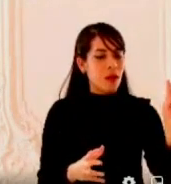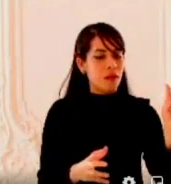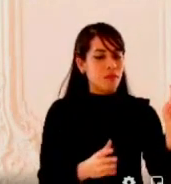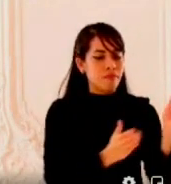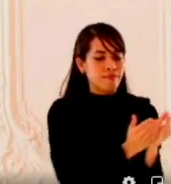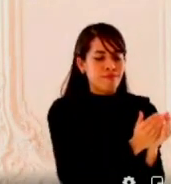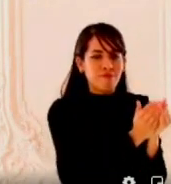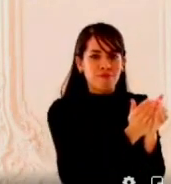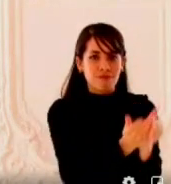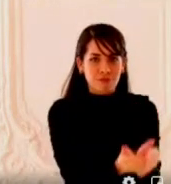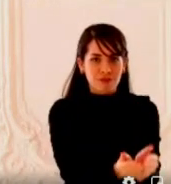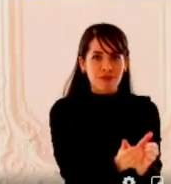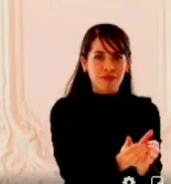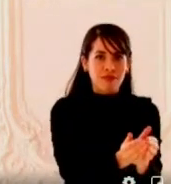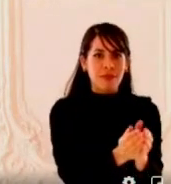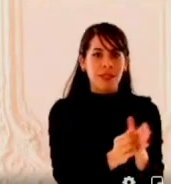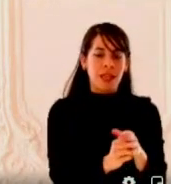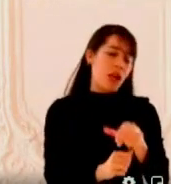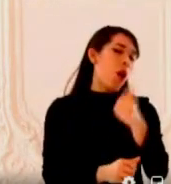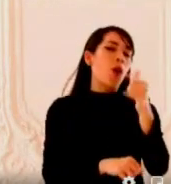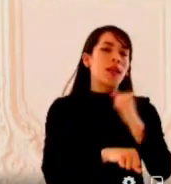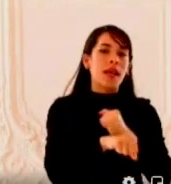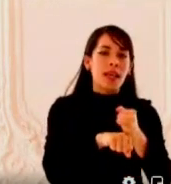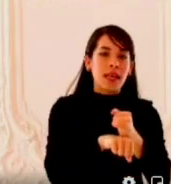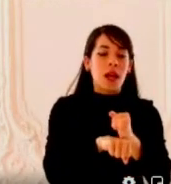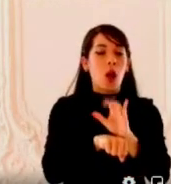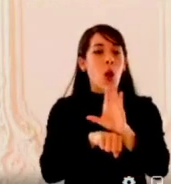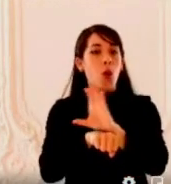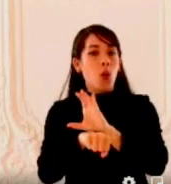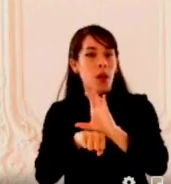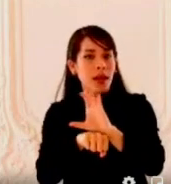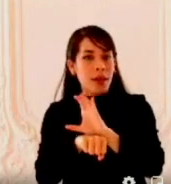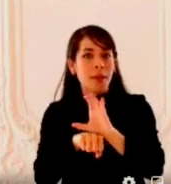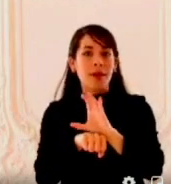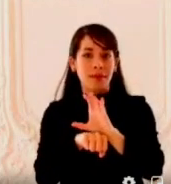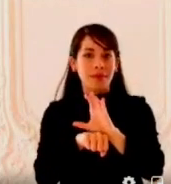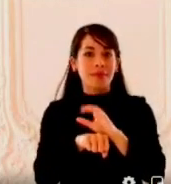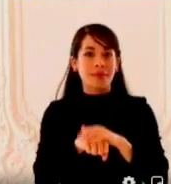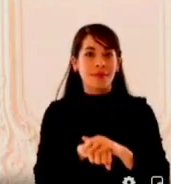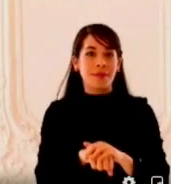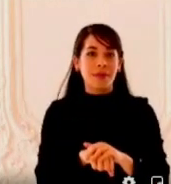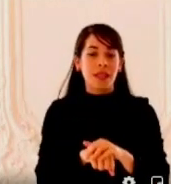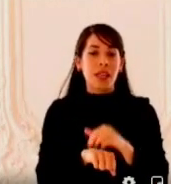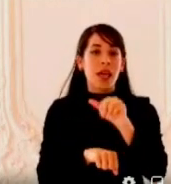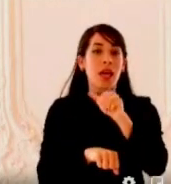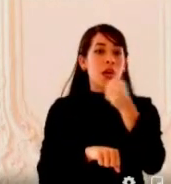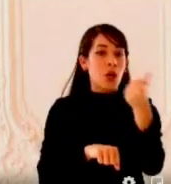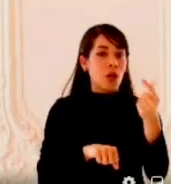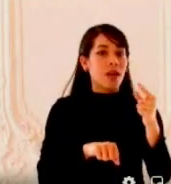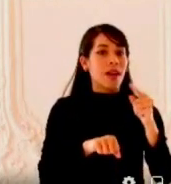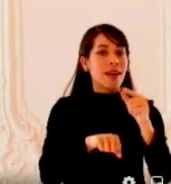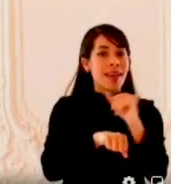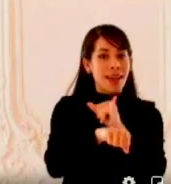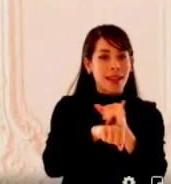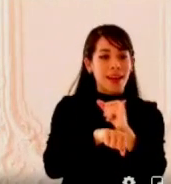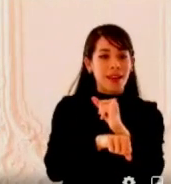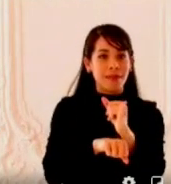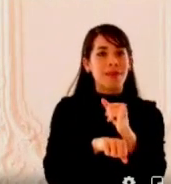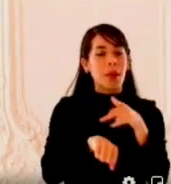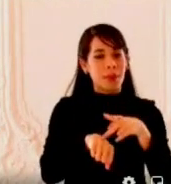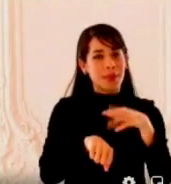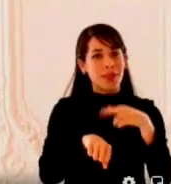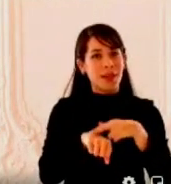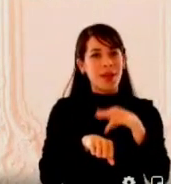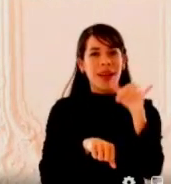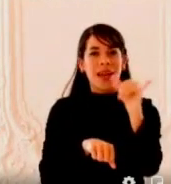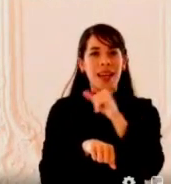entre la Isla Nena, Culebra y la Isla Grande de Puerto Rico. Favorezco